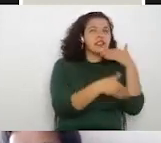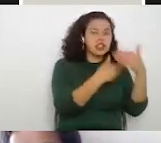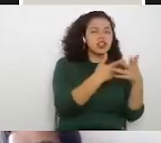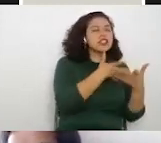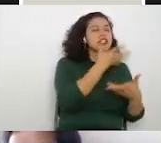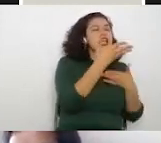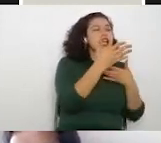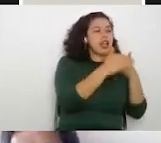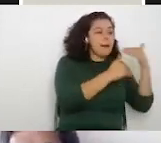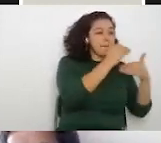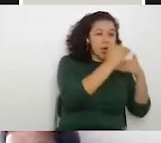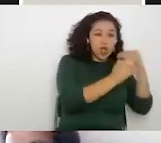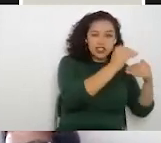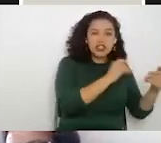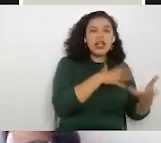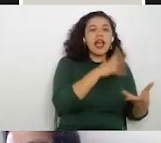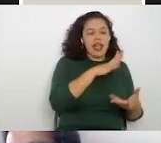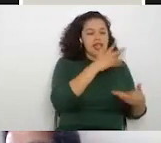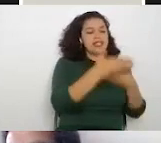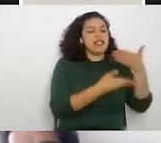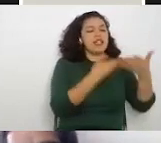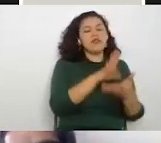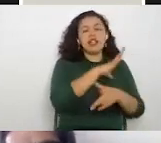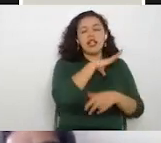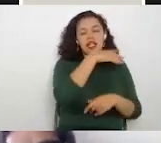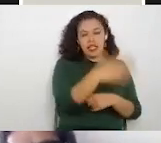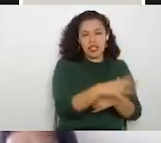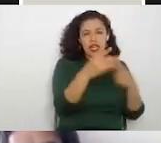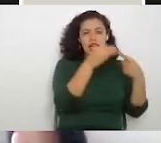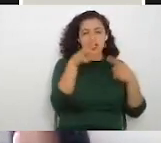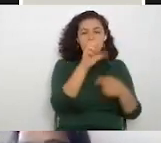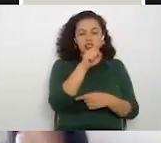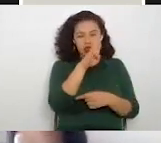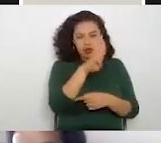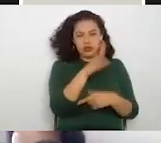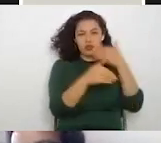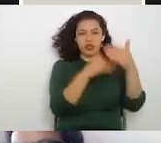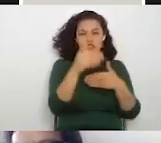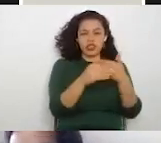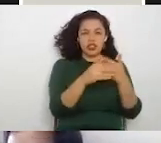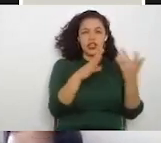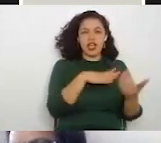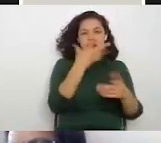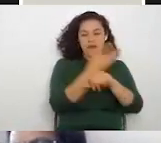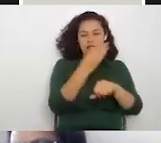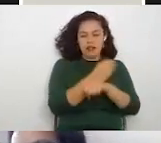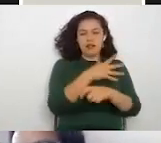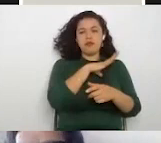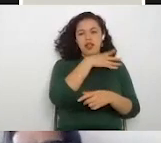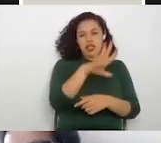algunos subprocesos, que es mantenimiento, jardinería y limpieza, y con ellos su procedimiento, ¿no? Cómo se va a llevar a